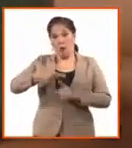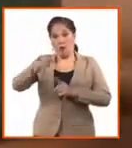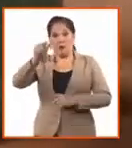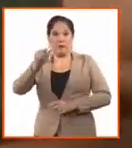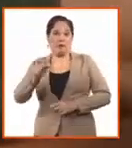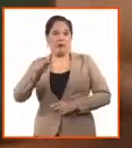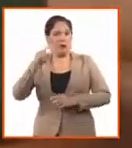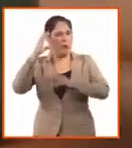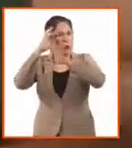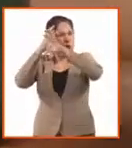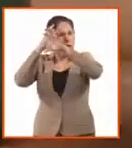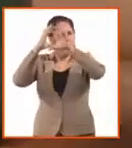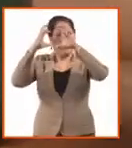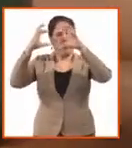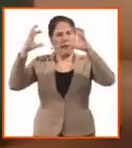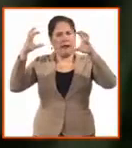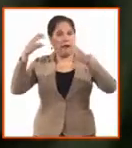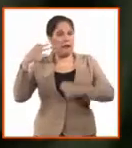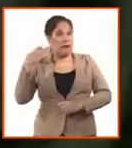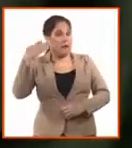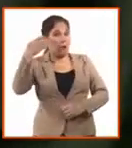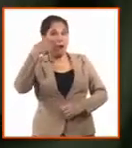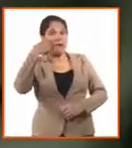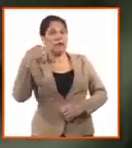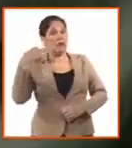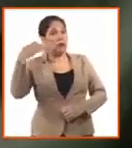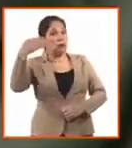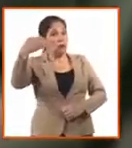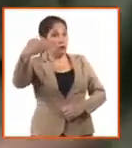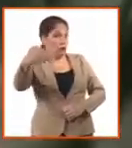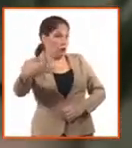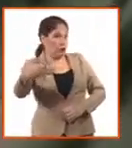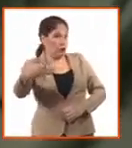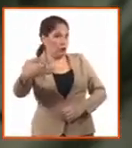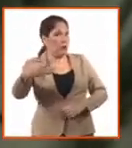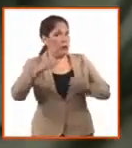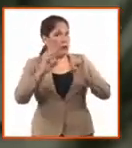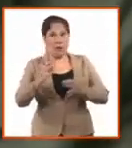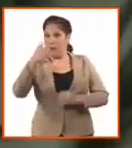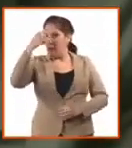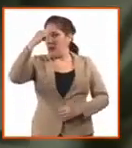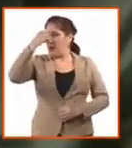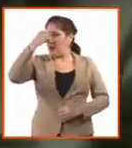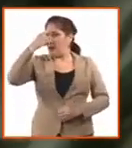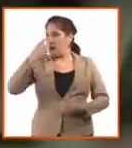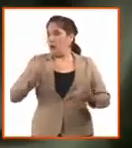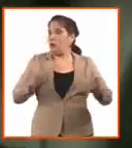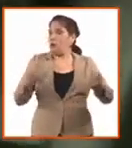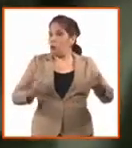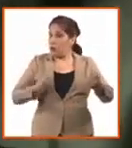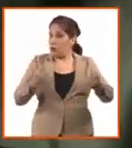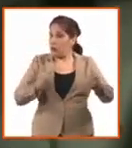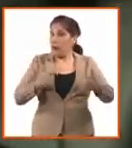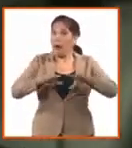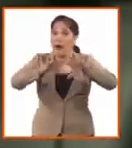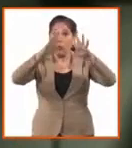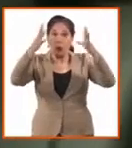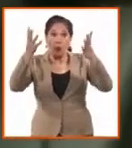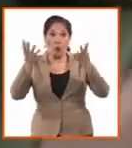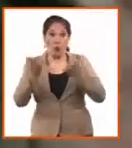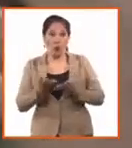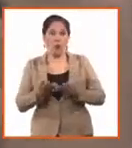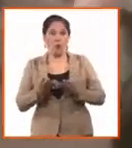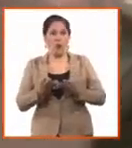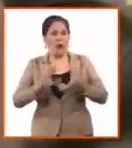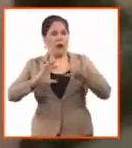inteligente un visionario la causa de elche triunfará la causa